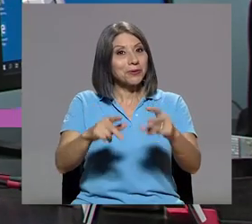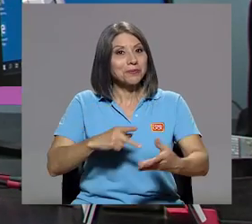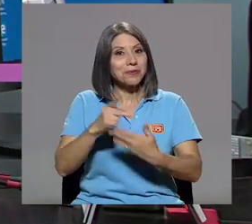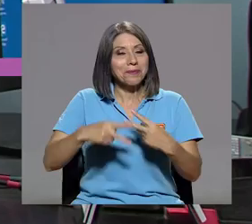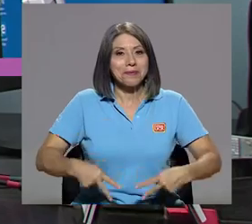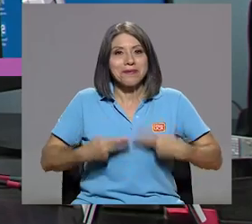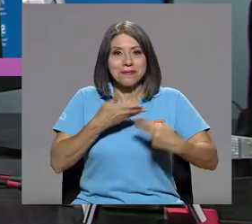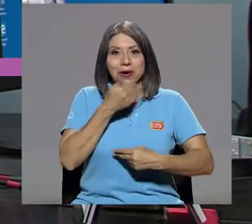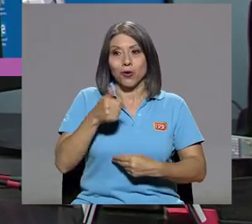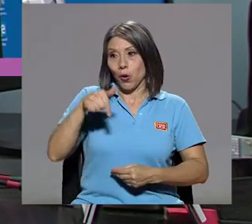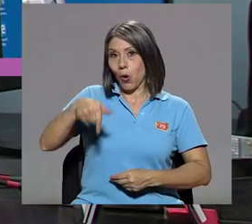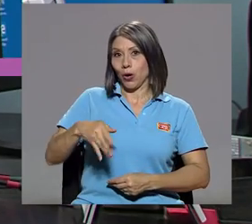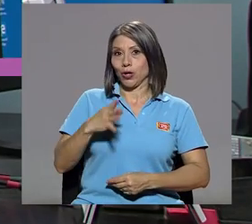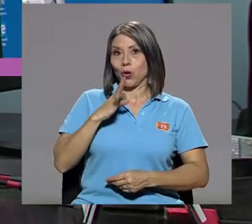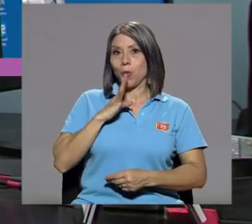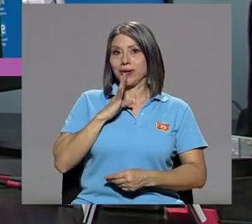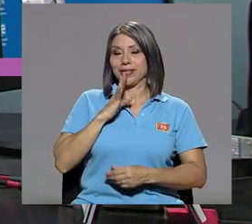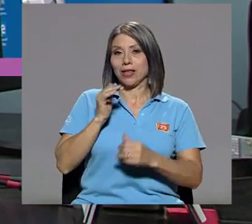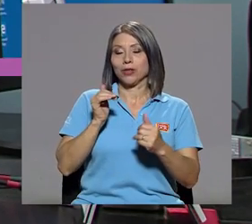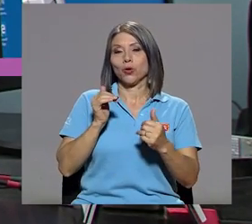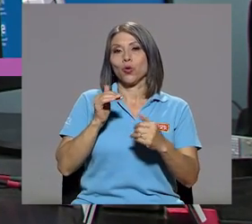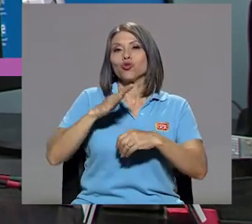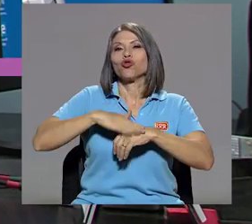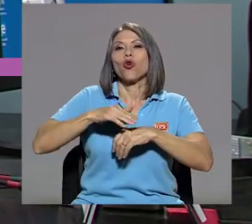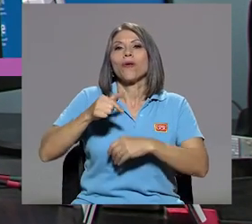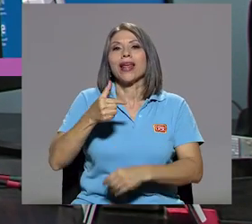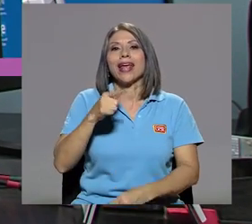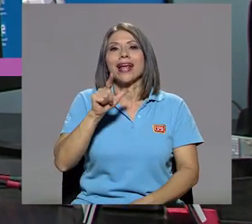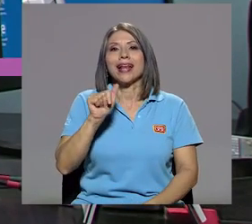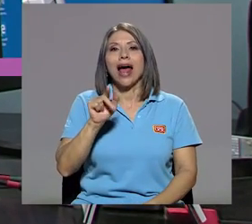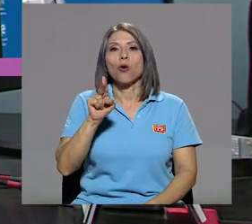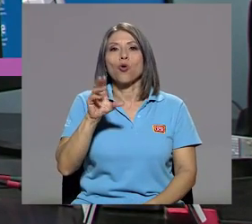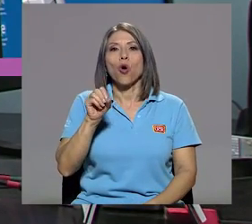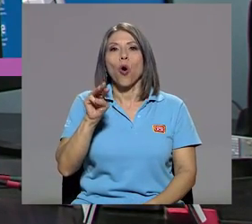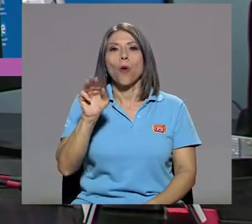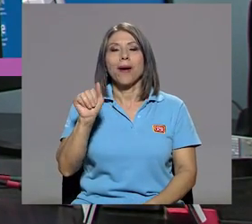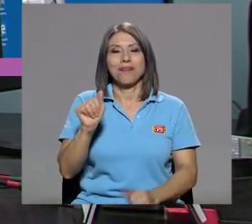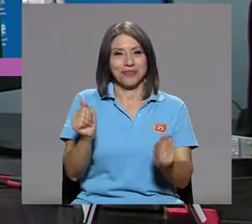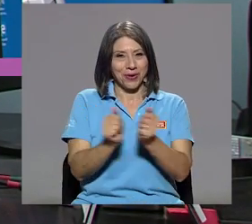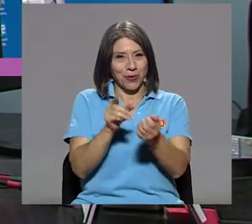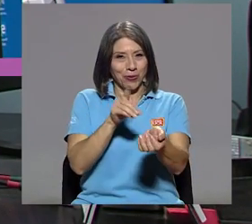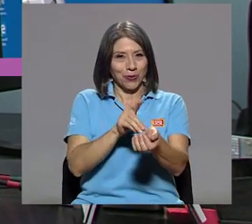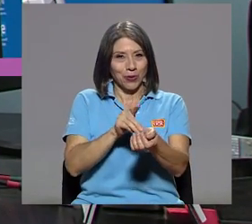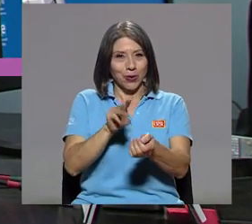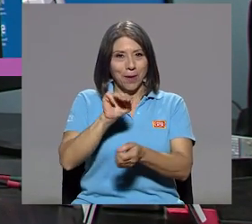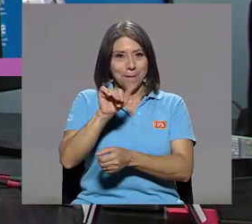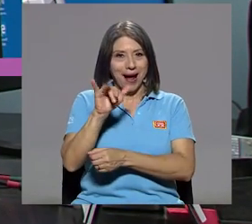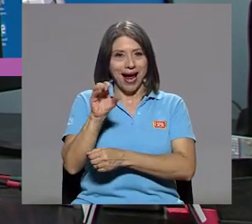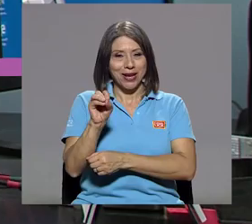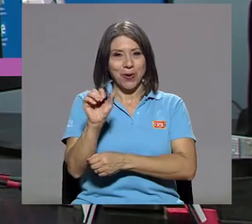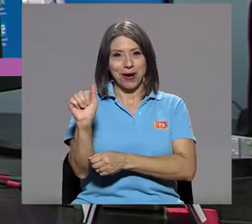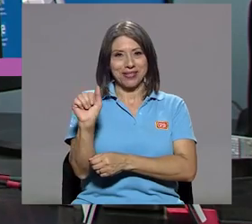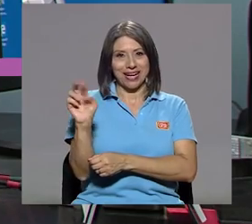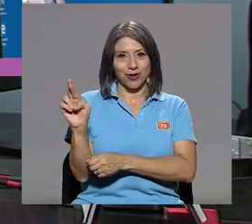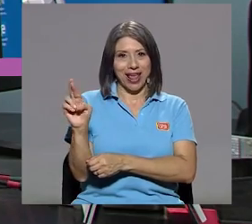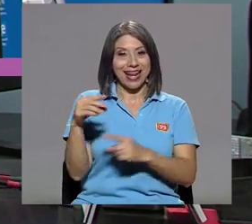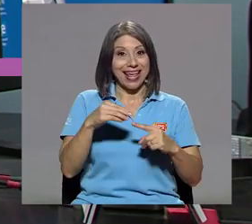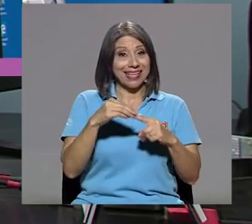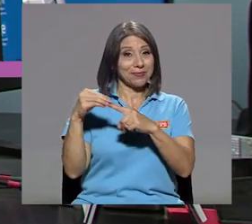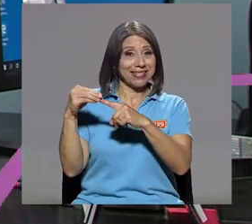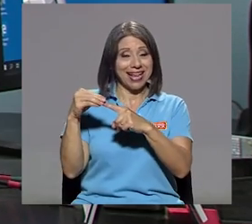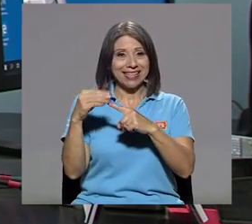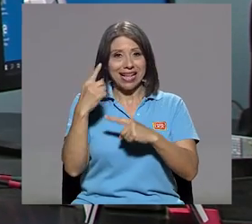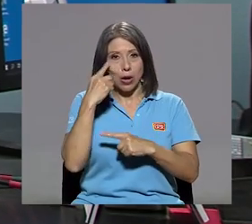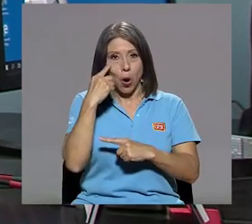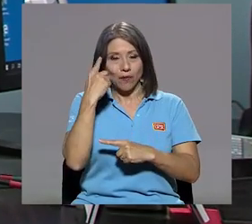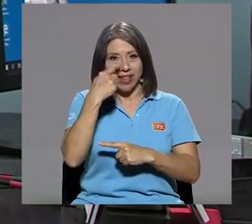Continuamos en Vivir Mejor, estamos conversando el día de hoy acerca del glaucoma con el doctor Mario Alpizar Roldán, que es